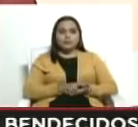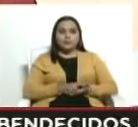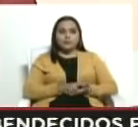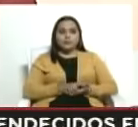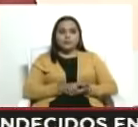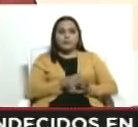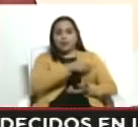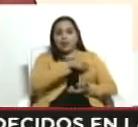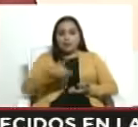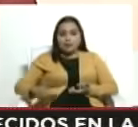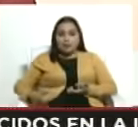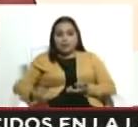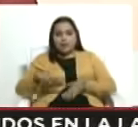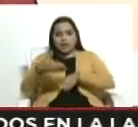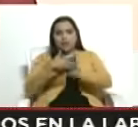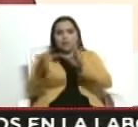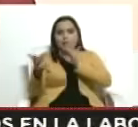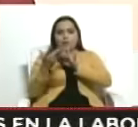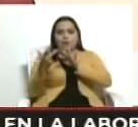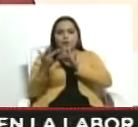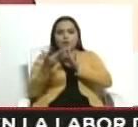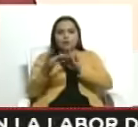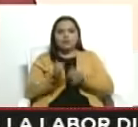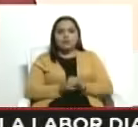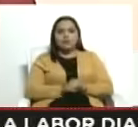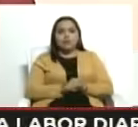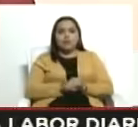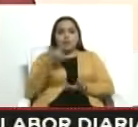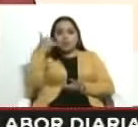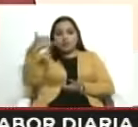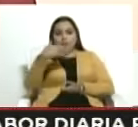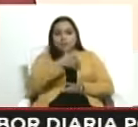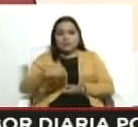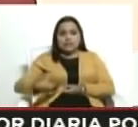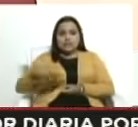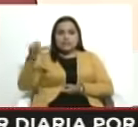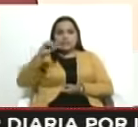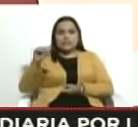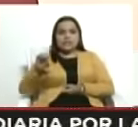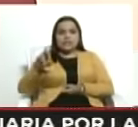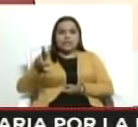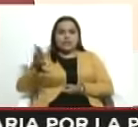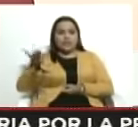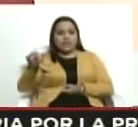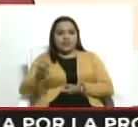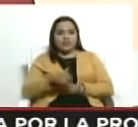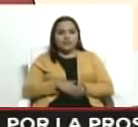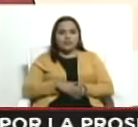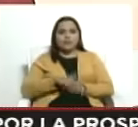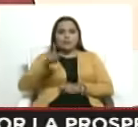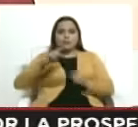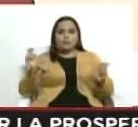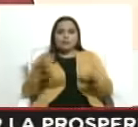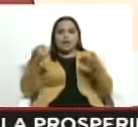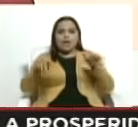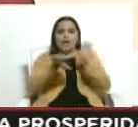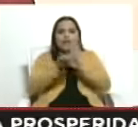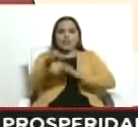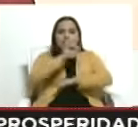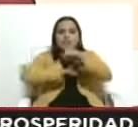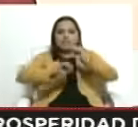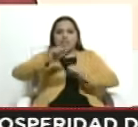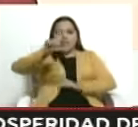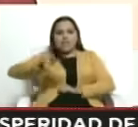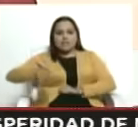Presidente habló telefónicamente con el presidente de Serbia, fue promulgada la ley orgánica para defensa del Esequibo el